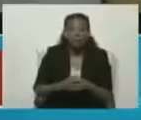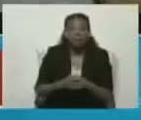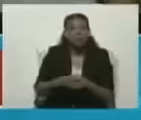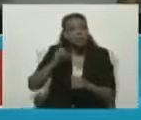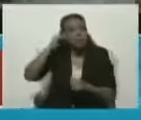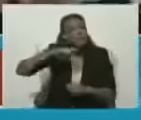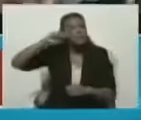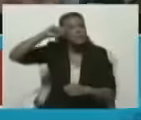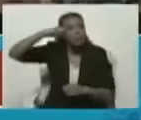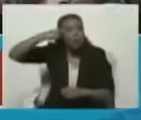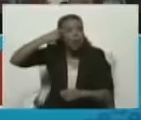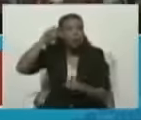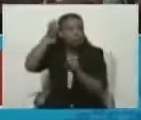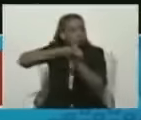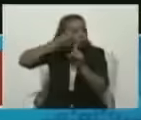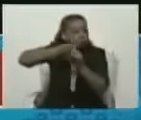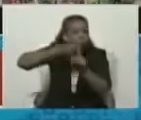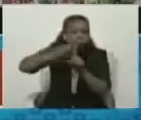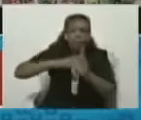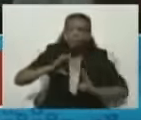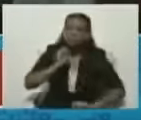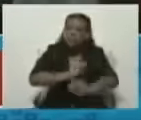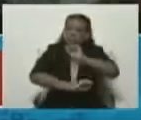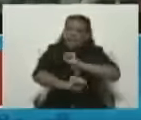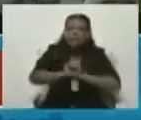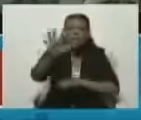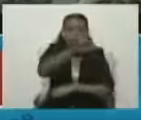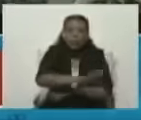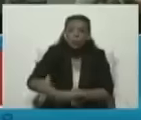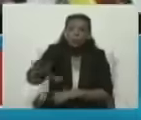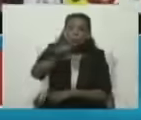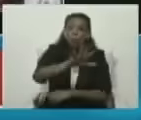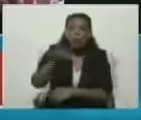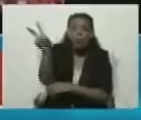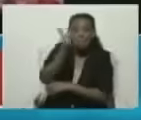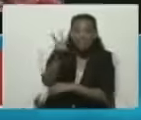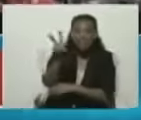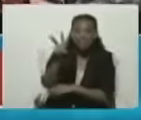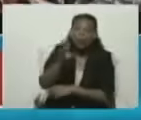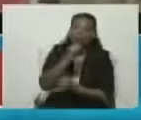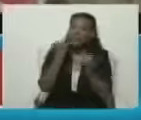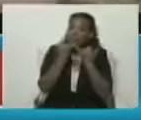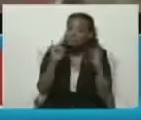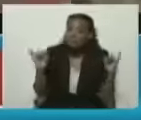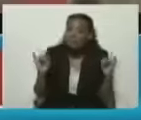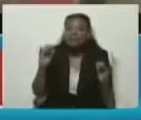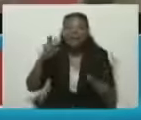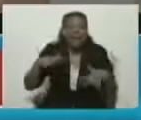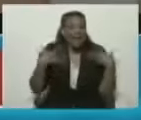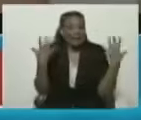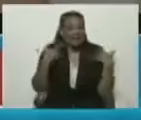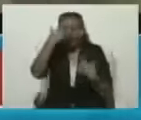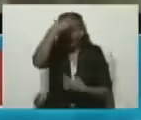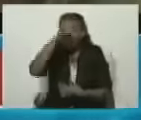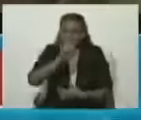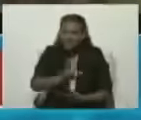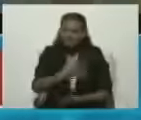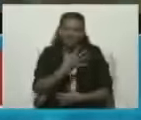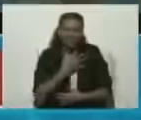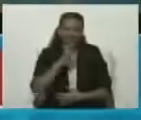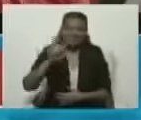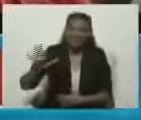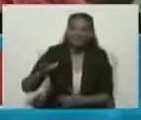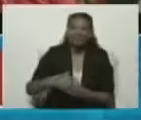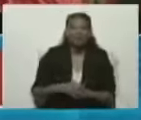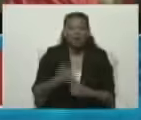que nos mantenemos firmes en la defensa de nuestra vida, de nuestro territorio, de nuestra independencia, es la alegría. Incluso